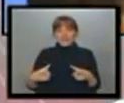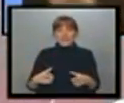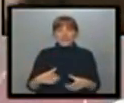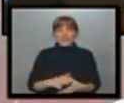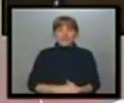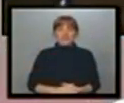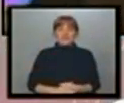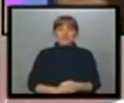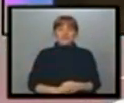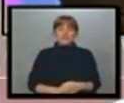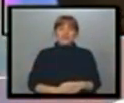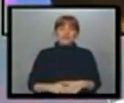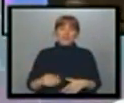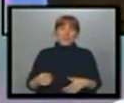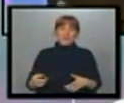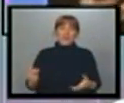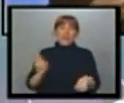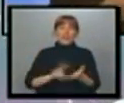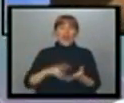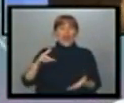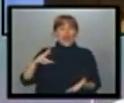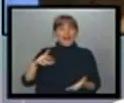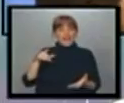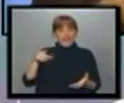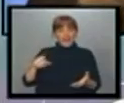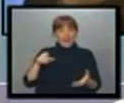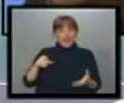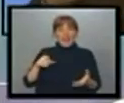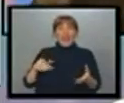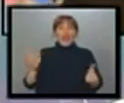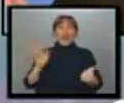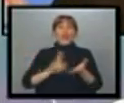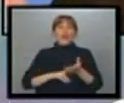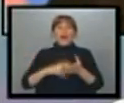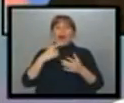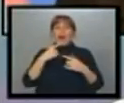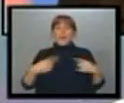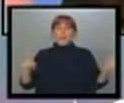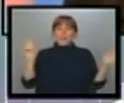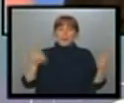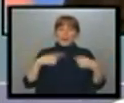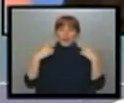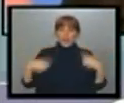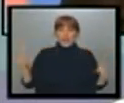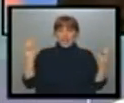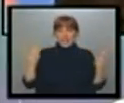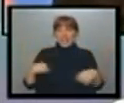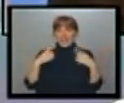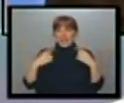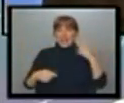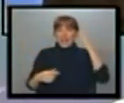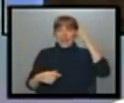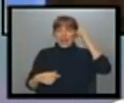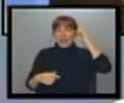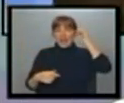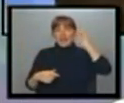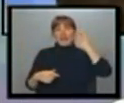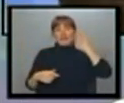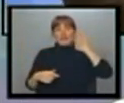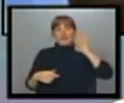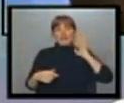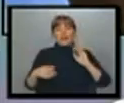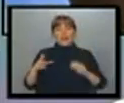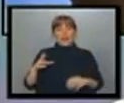Disney, aunque la vuelve a producir Disney, y a armar en realidad su carrera como cantante solista. Insisto, aunque la